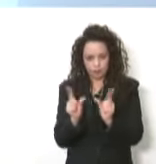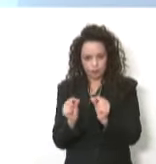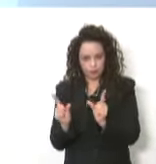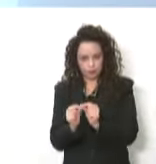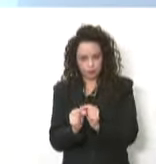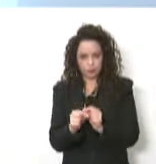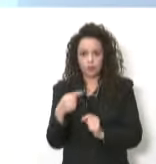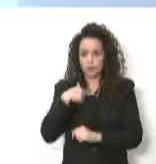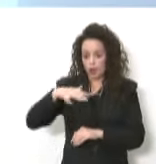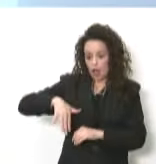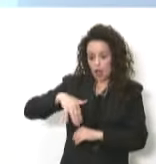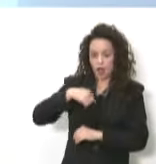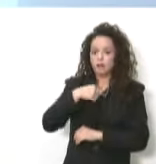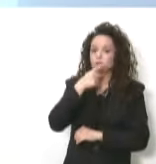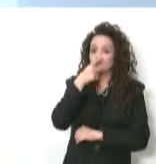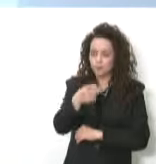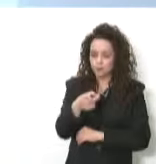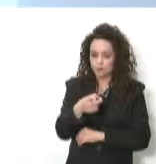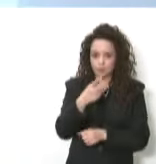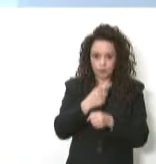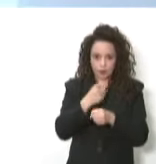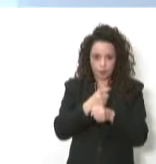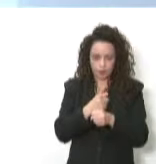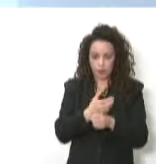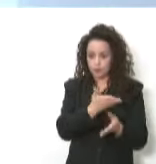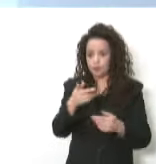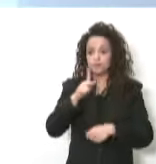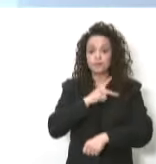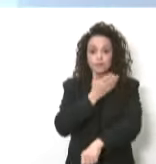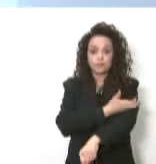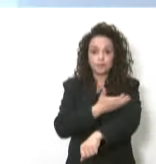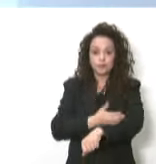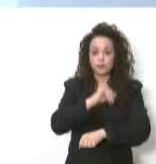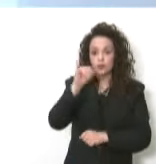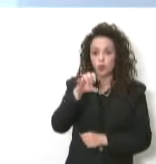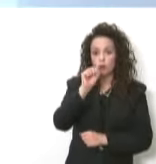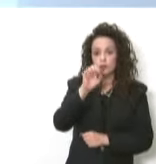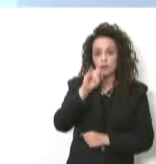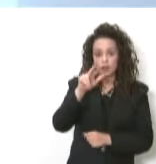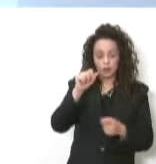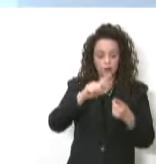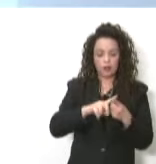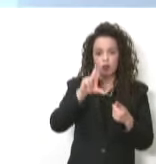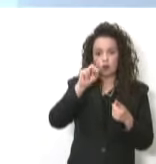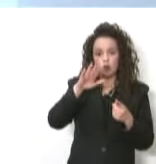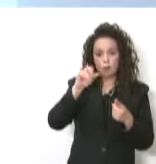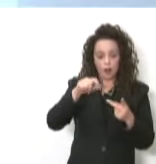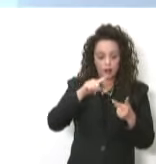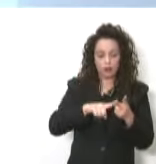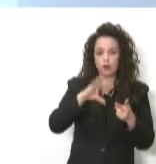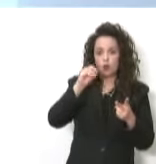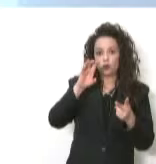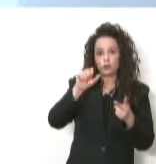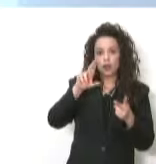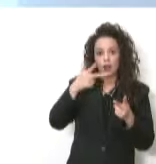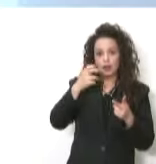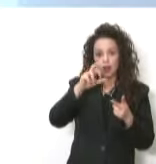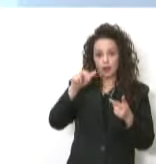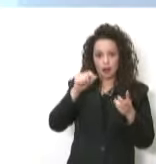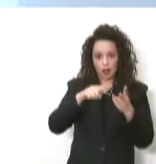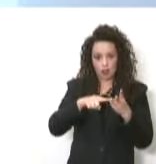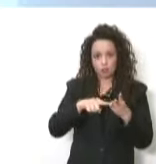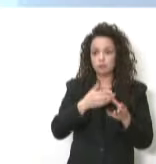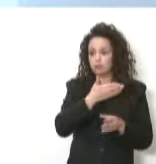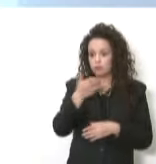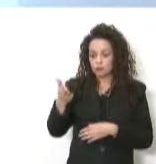anticipo que los compañeros Josefina Román y luego Óscar Guerra harán uso de la palabra para